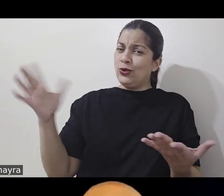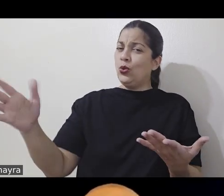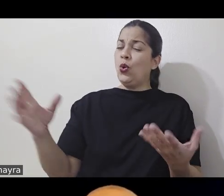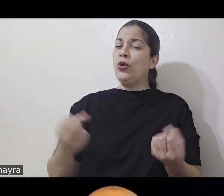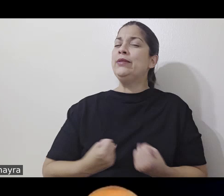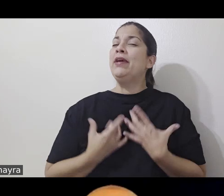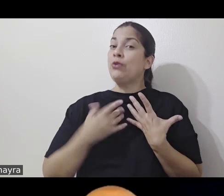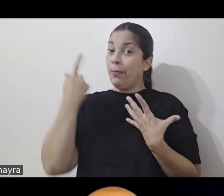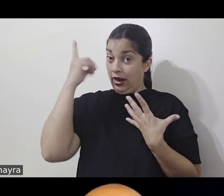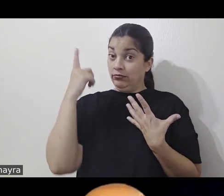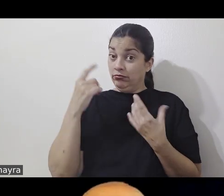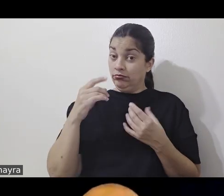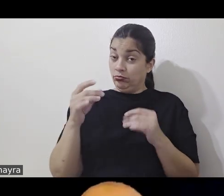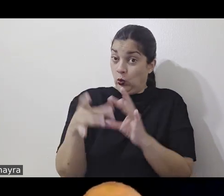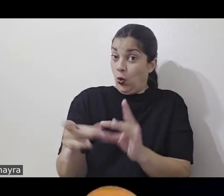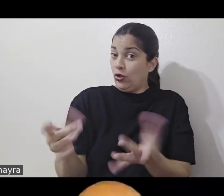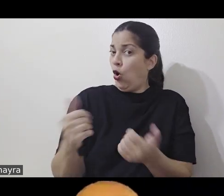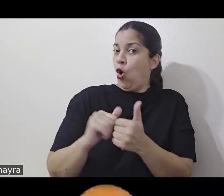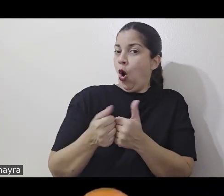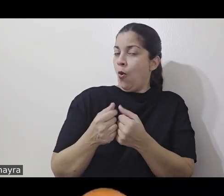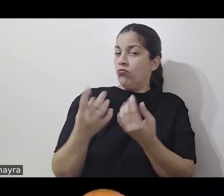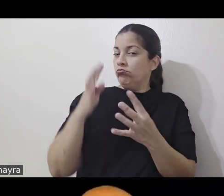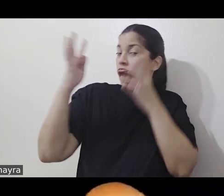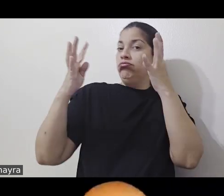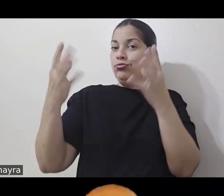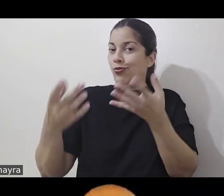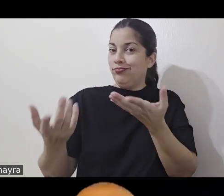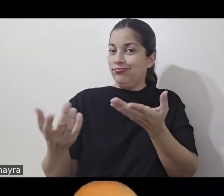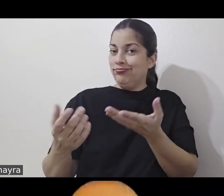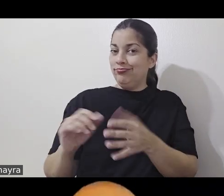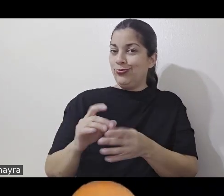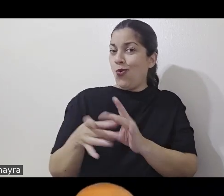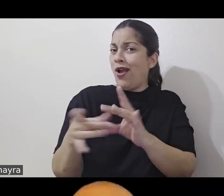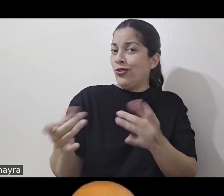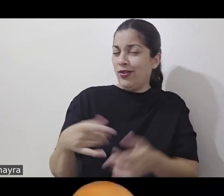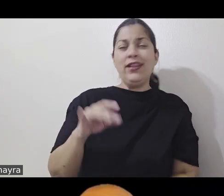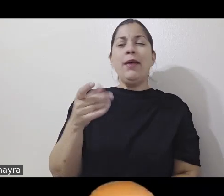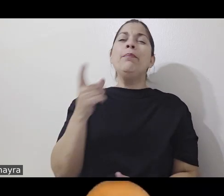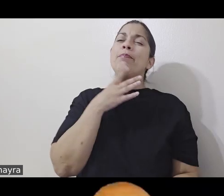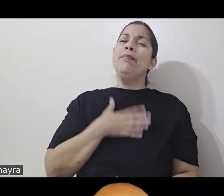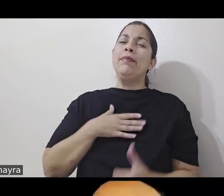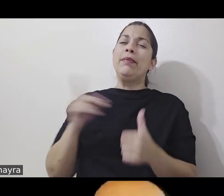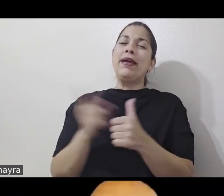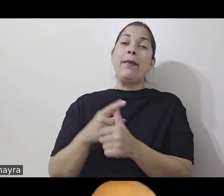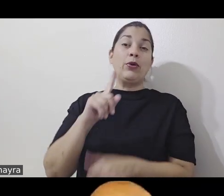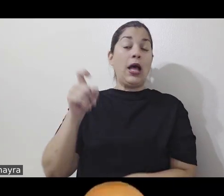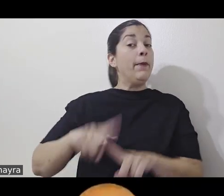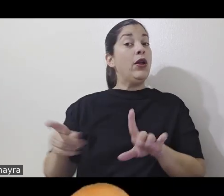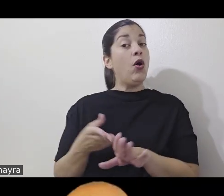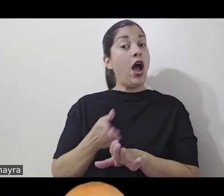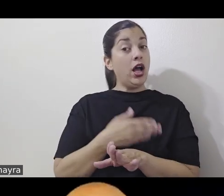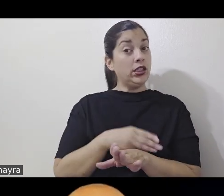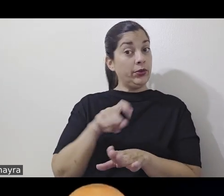inspiración para hacer un cuento. ¿Cómo surge un cuento? Entonces esa es mi primera pregunta. Pero antes hay